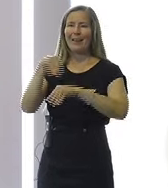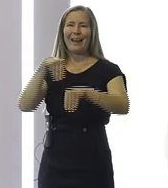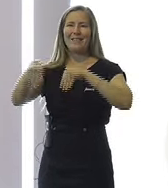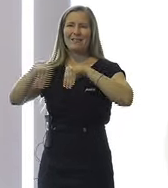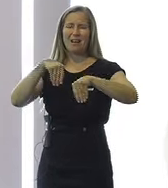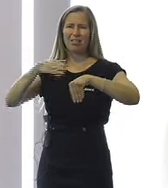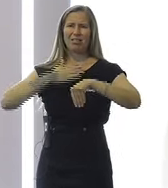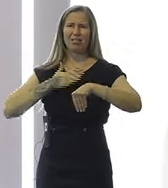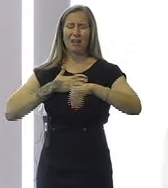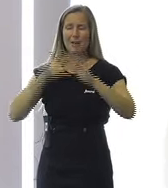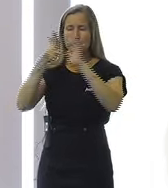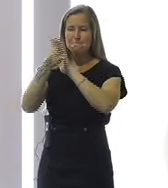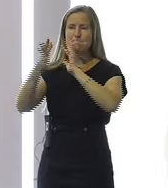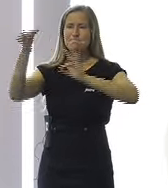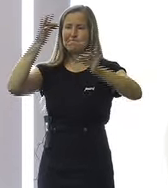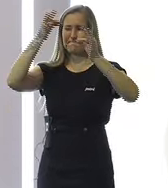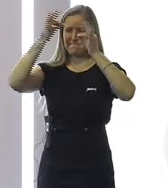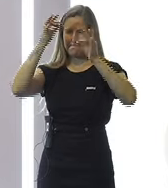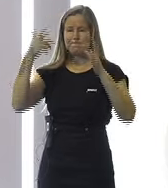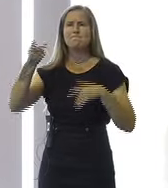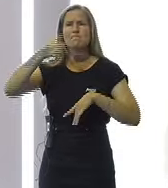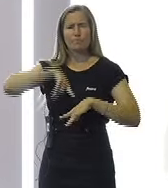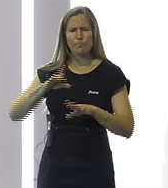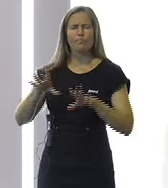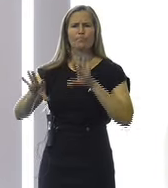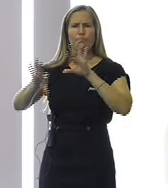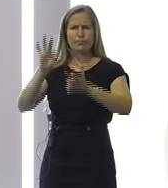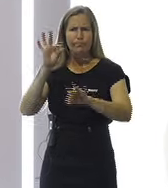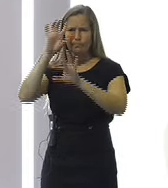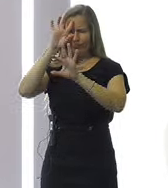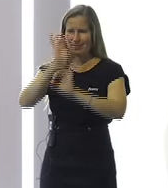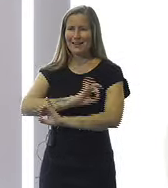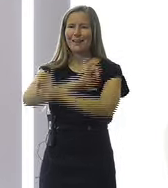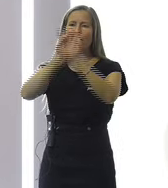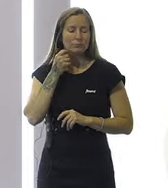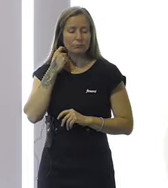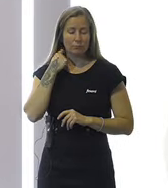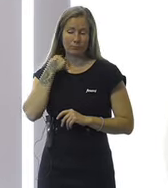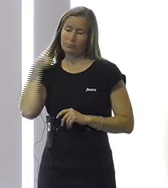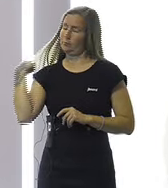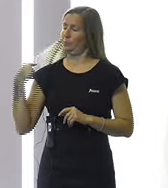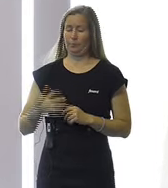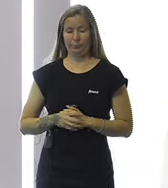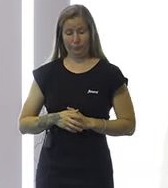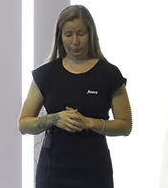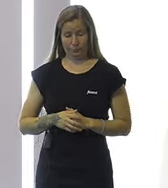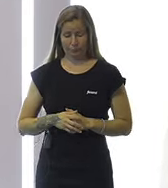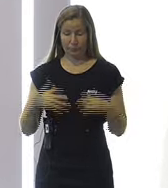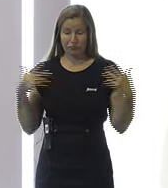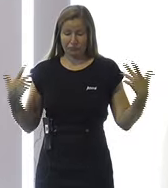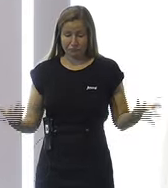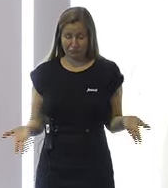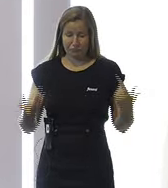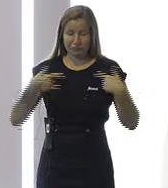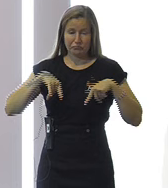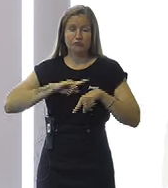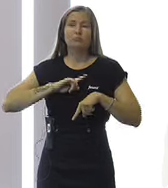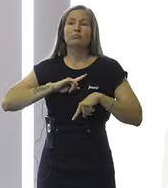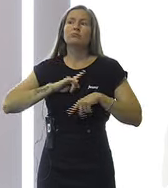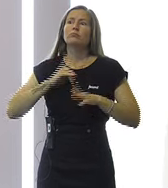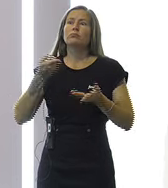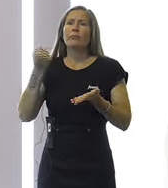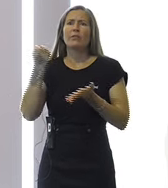clara y ejecutada de manera decidida en todos los negocios del grupo. Hemos construido nuevas capacidades de banco